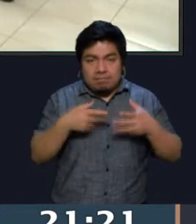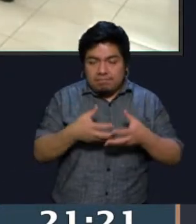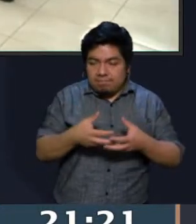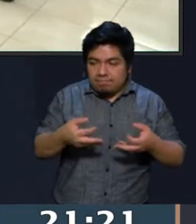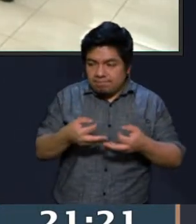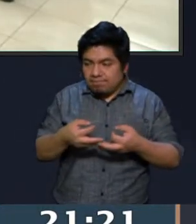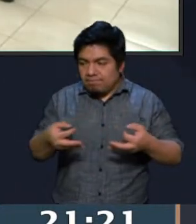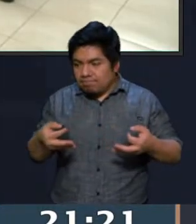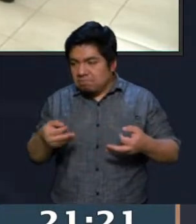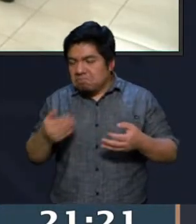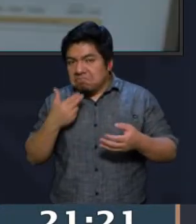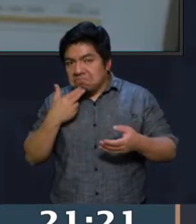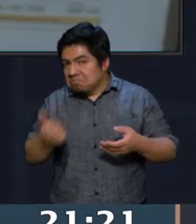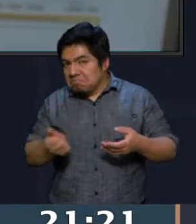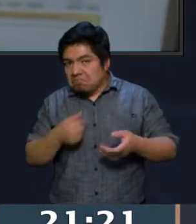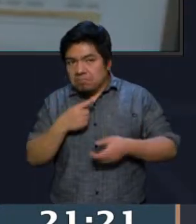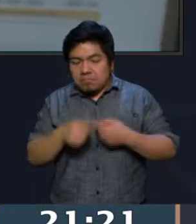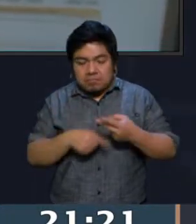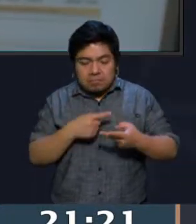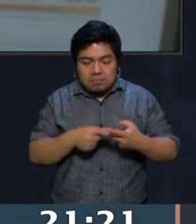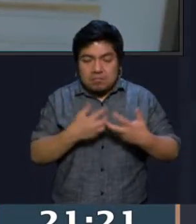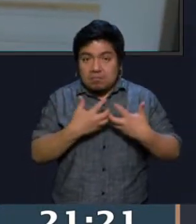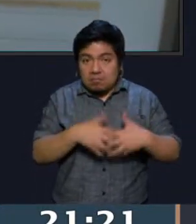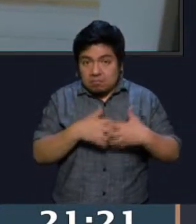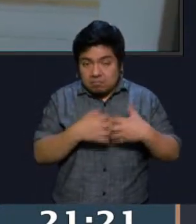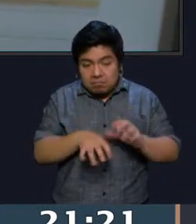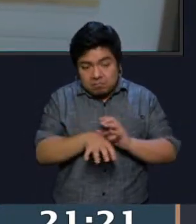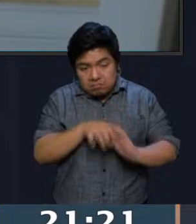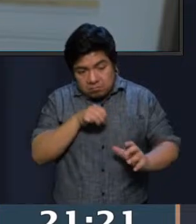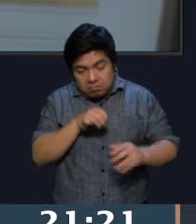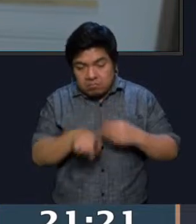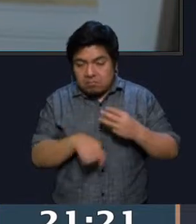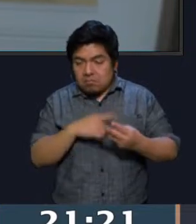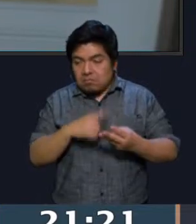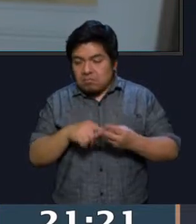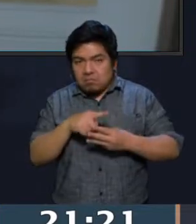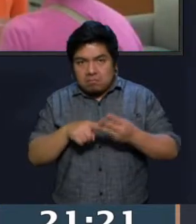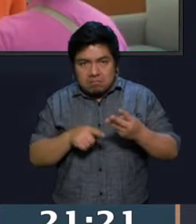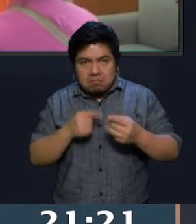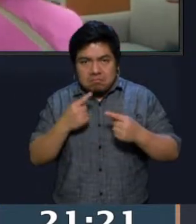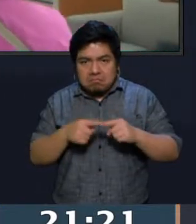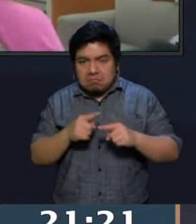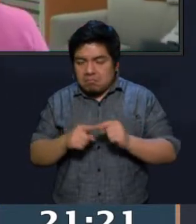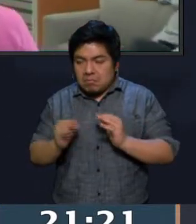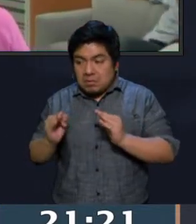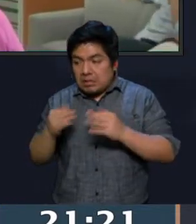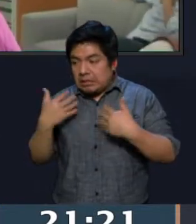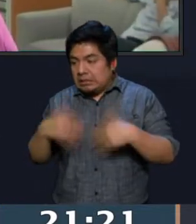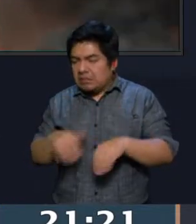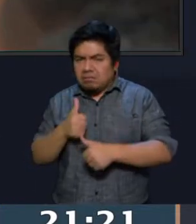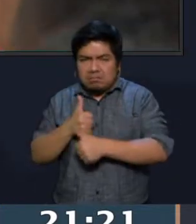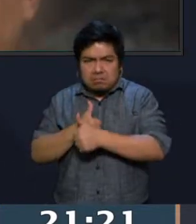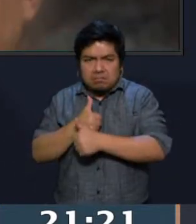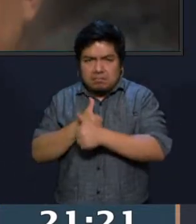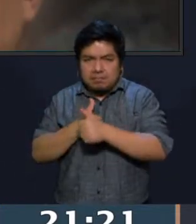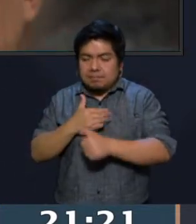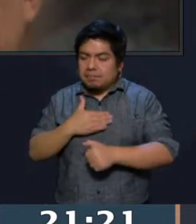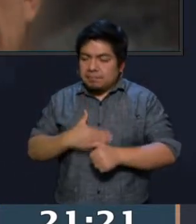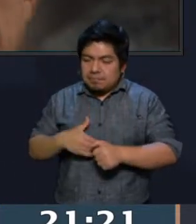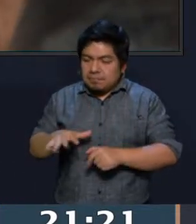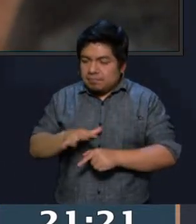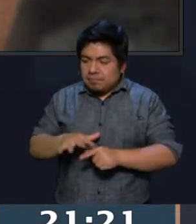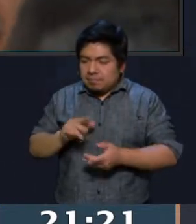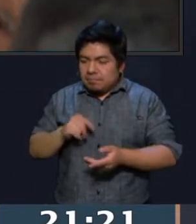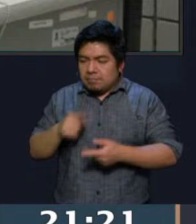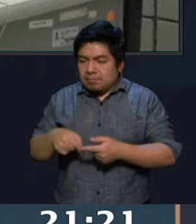que la tenían en desuso, a industrias extractivas. Se ha enfrentado a retos importantes de judicialización y